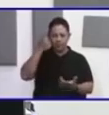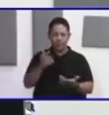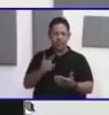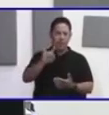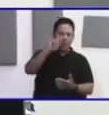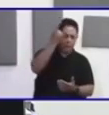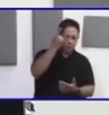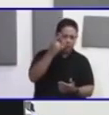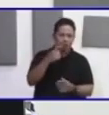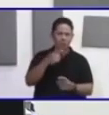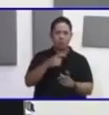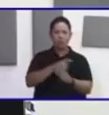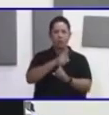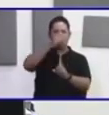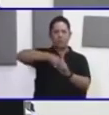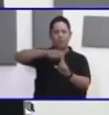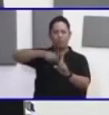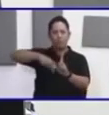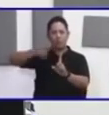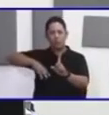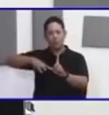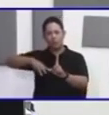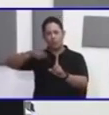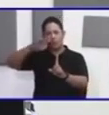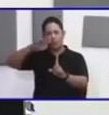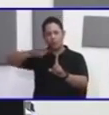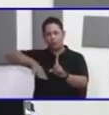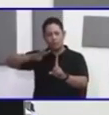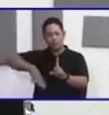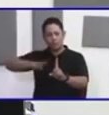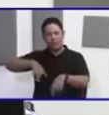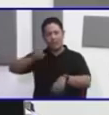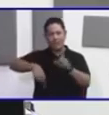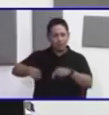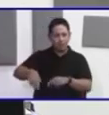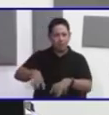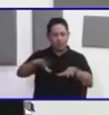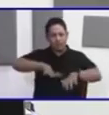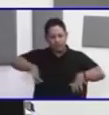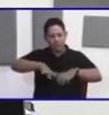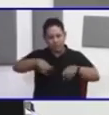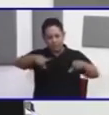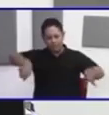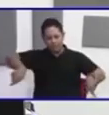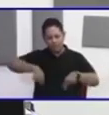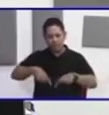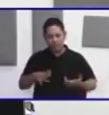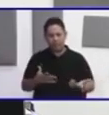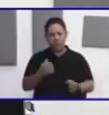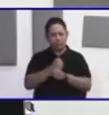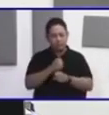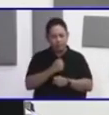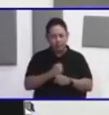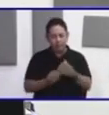los 4 meses, donde la actividad de algunas oficinas que producen estos documentos, pues no